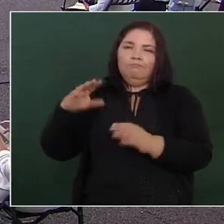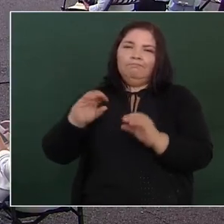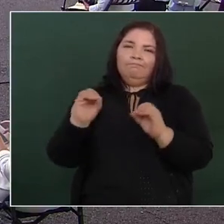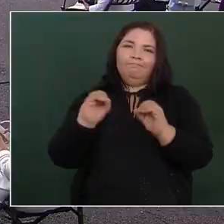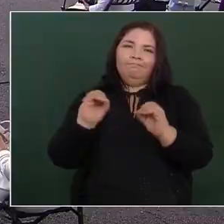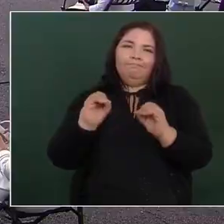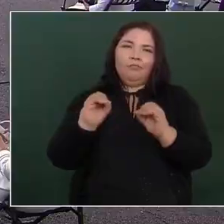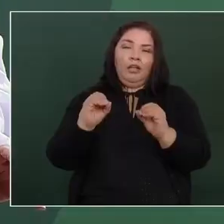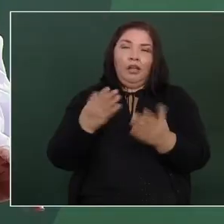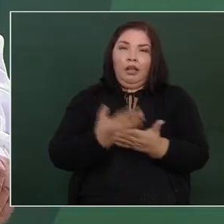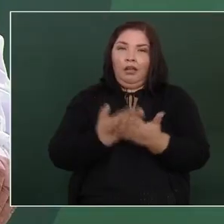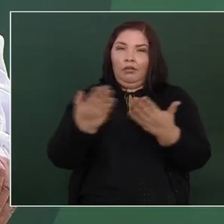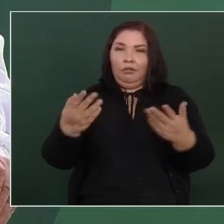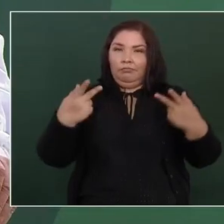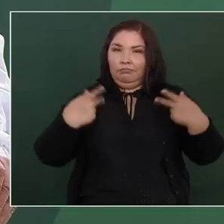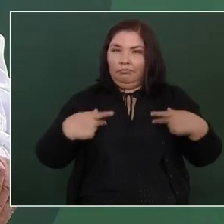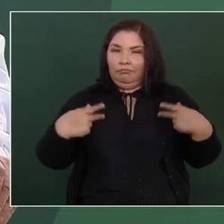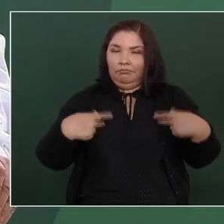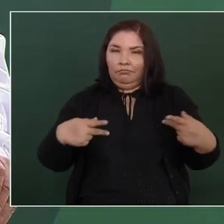ya la gente